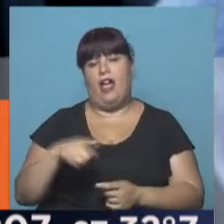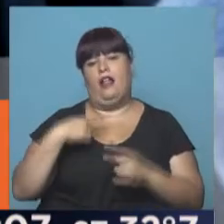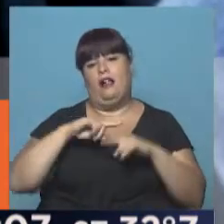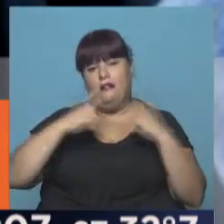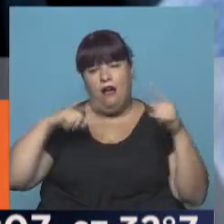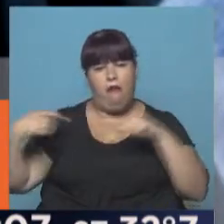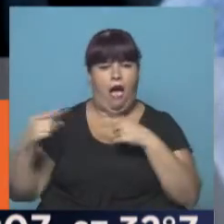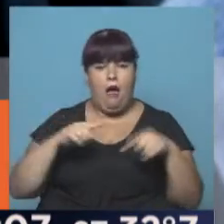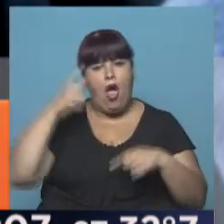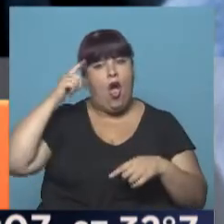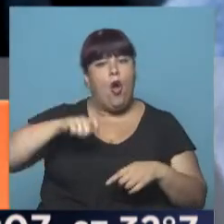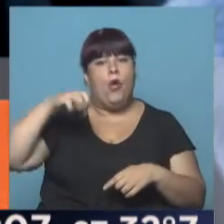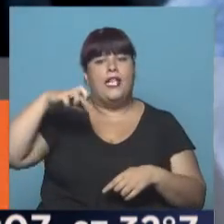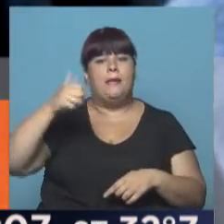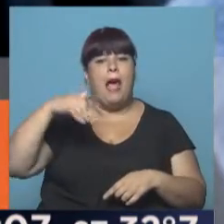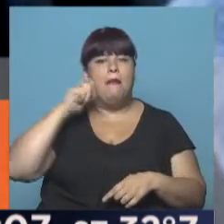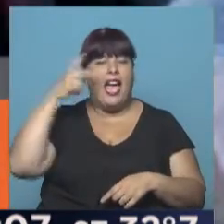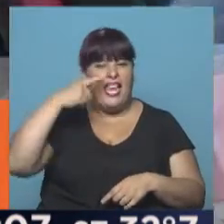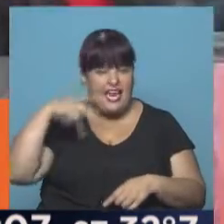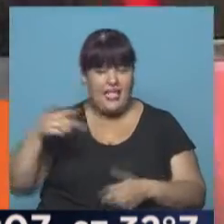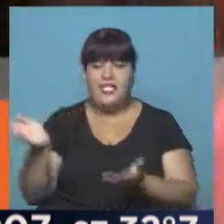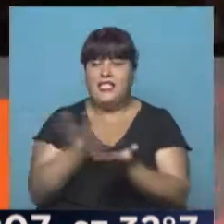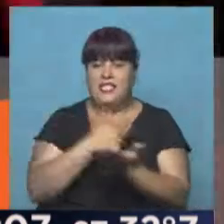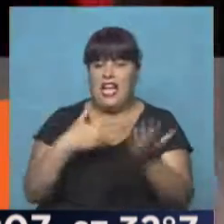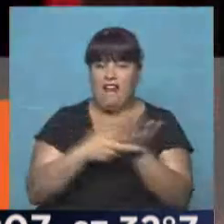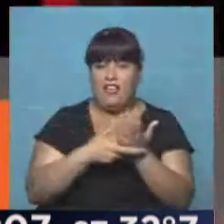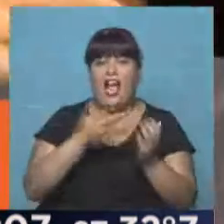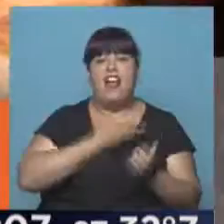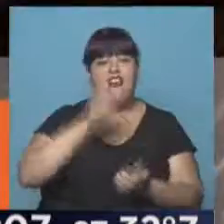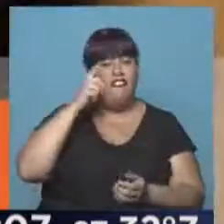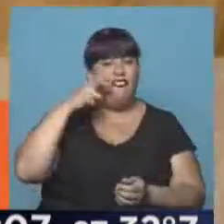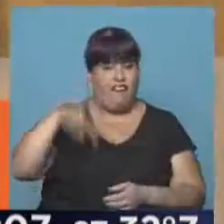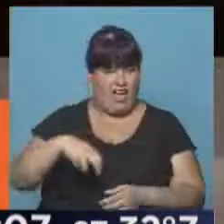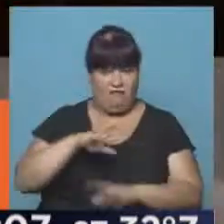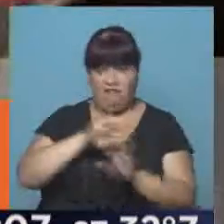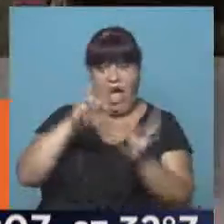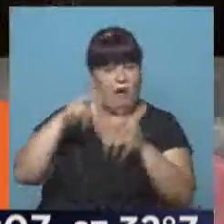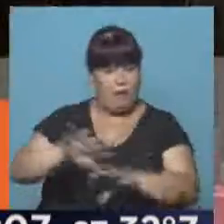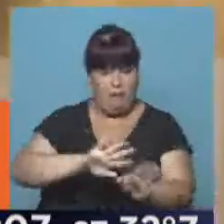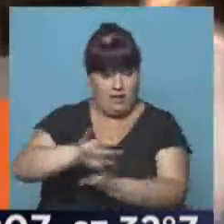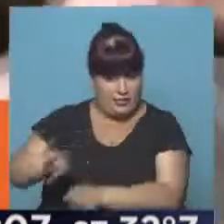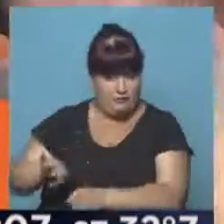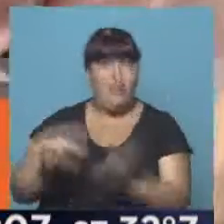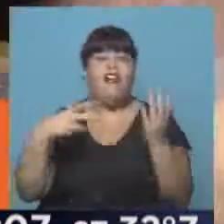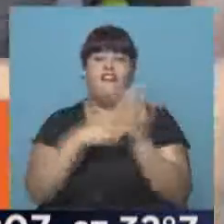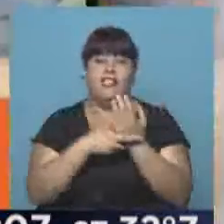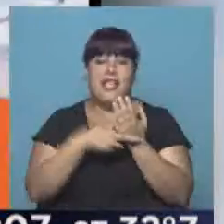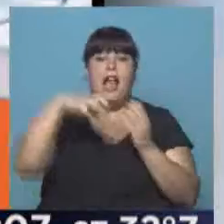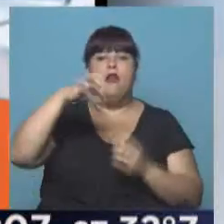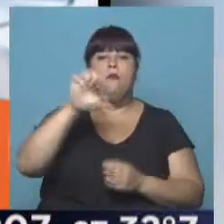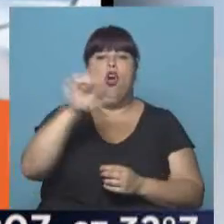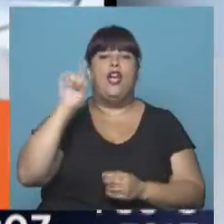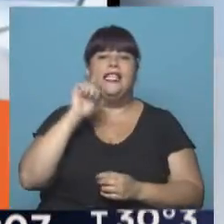extensa disputa, la jueza Fabiana Palmaghini desplazó a la fiscal Viviana Fein de la causa. El fiscal Gerardo